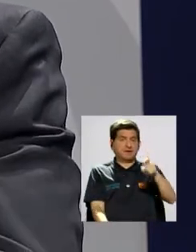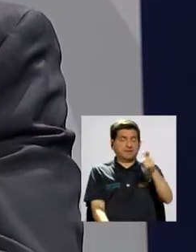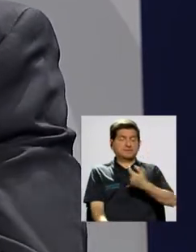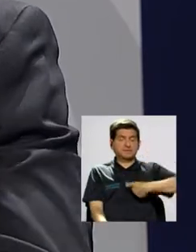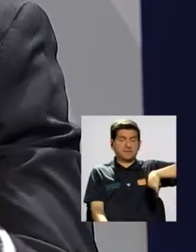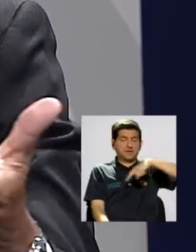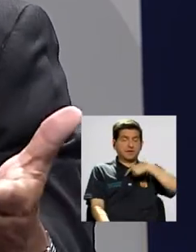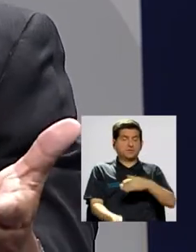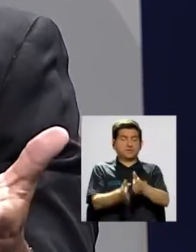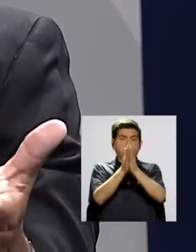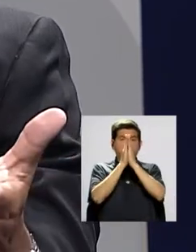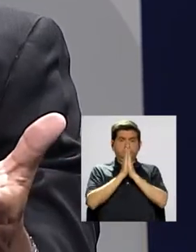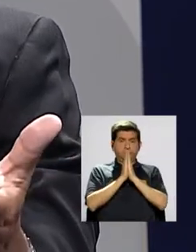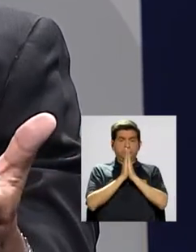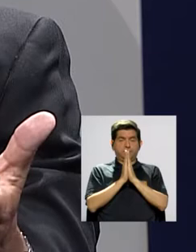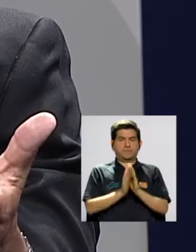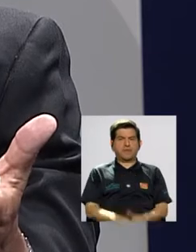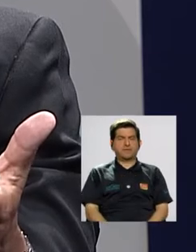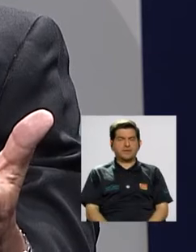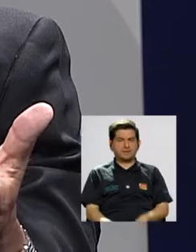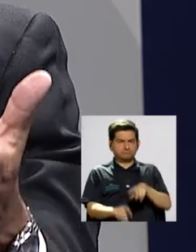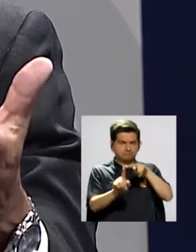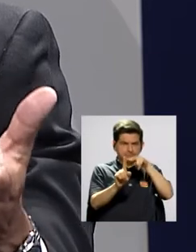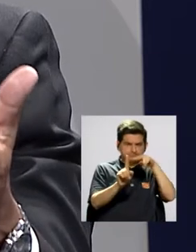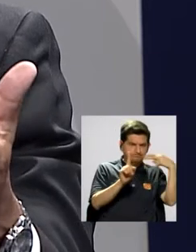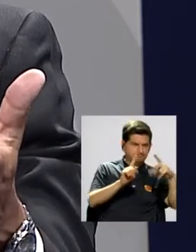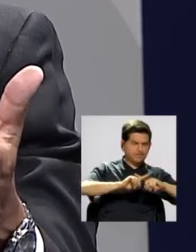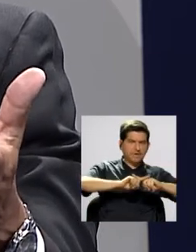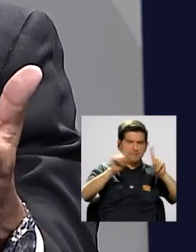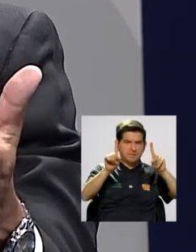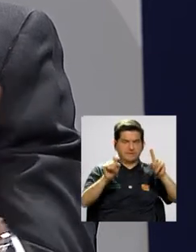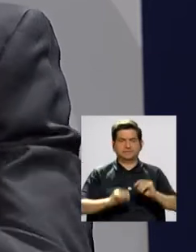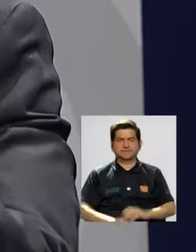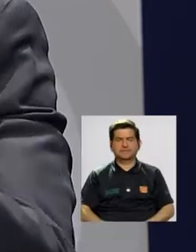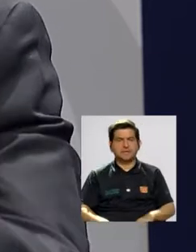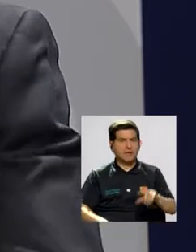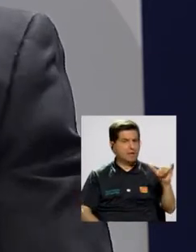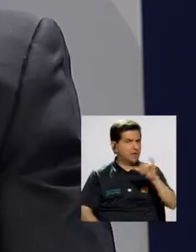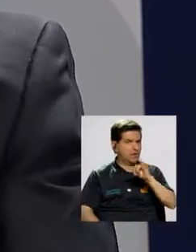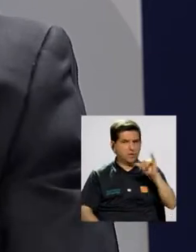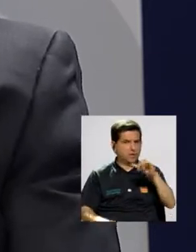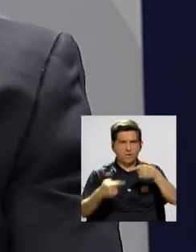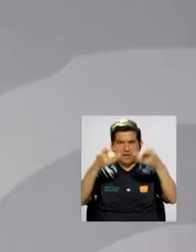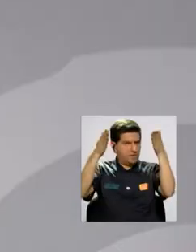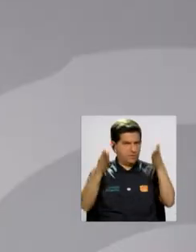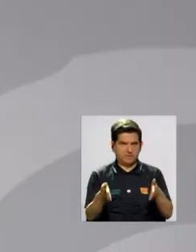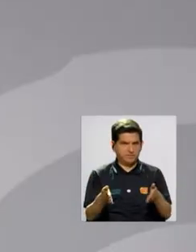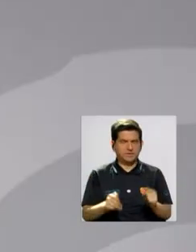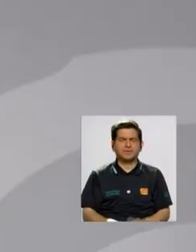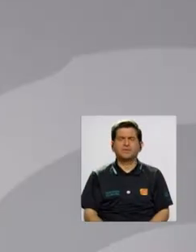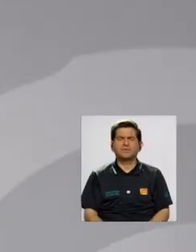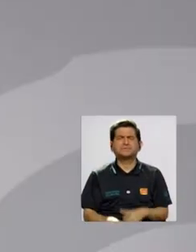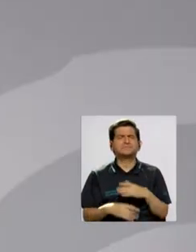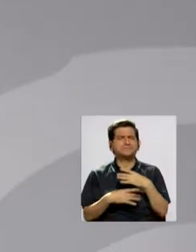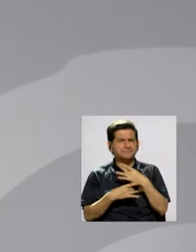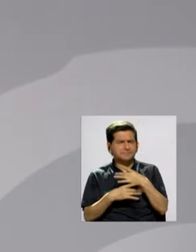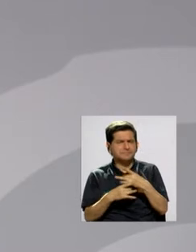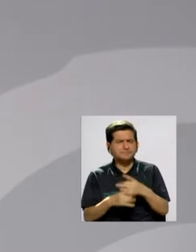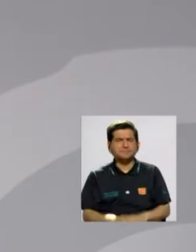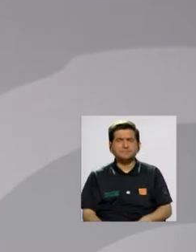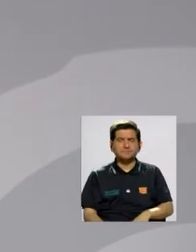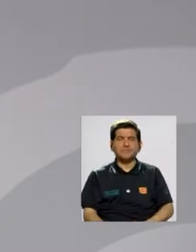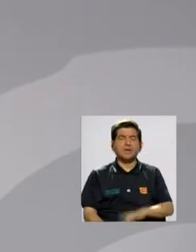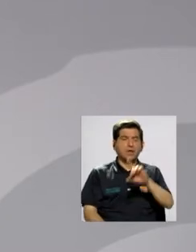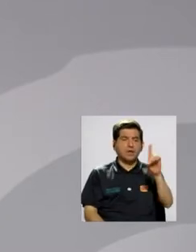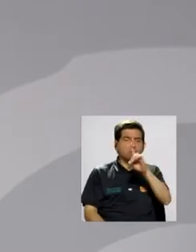a vernos con otros ojos, pero no con los ojos del enemigo. Vean qué curioso, porque casualmente hoy, Domingo